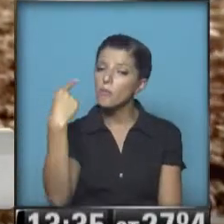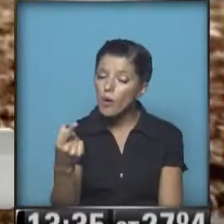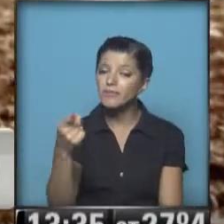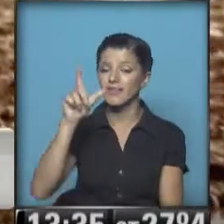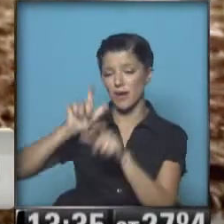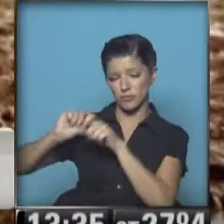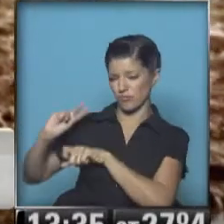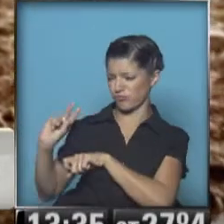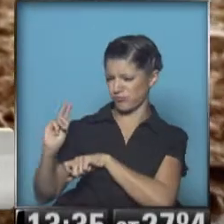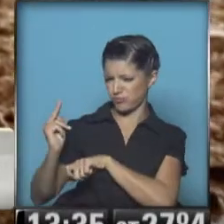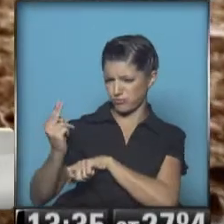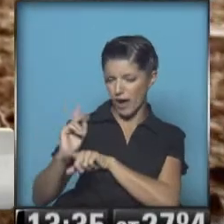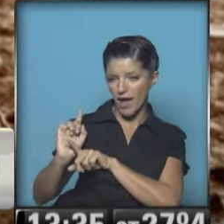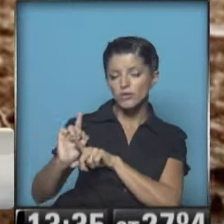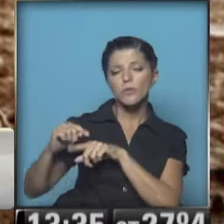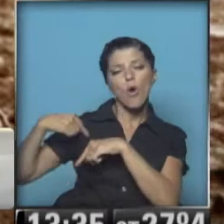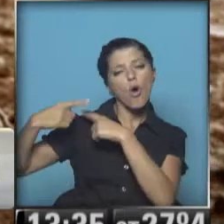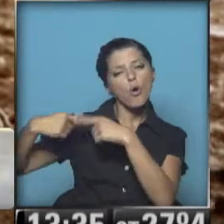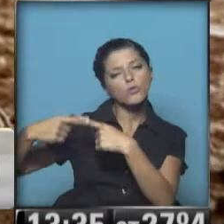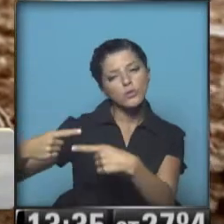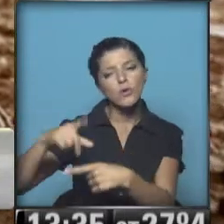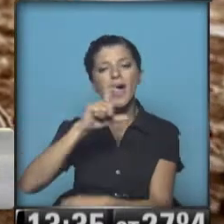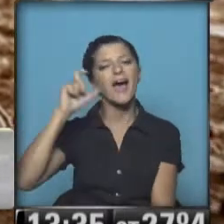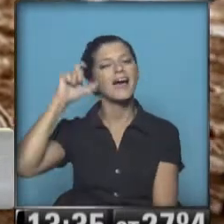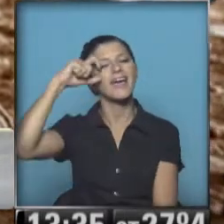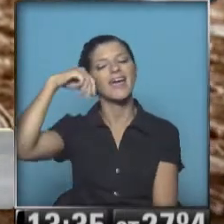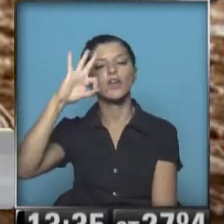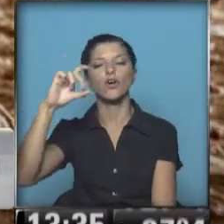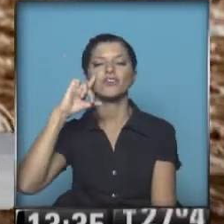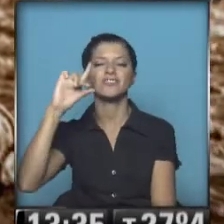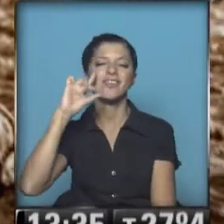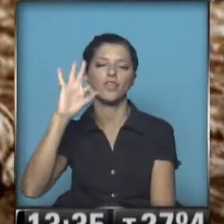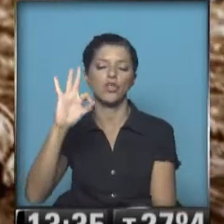armenio continúa siendo el genocidio olvidado.